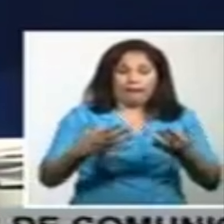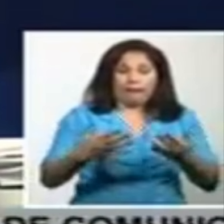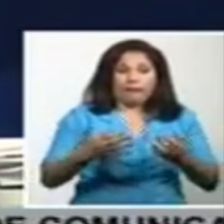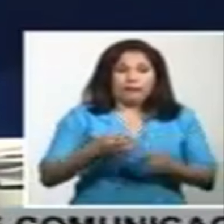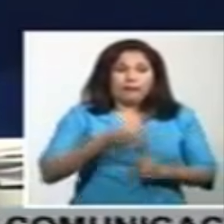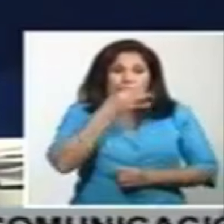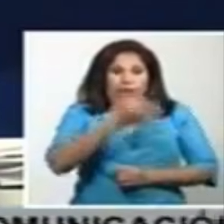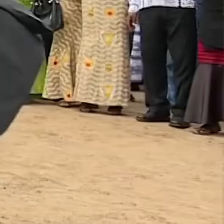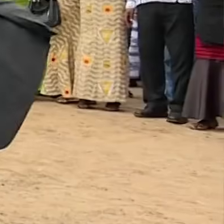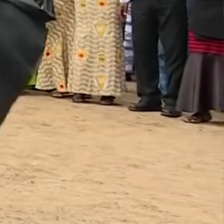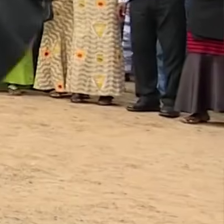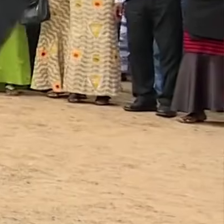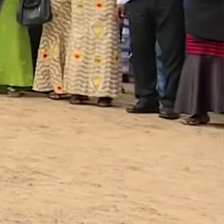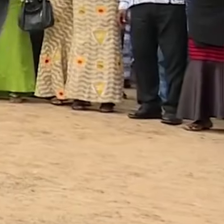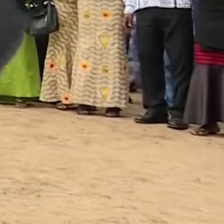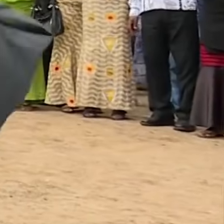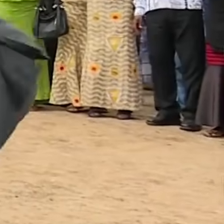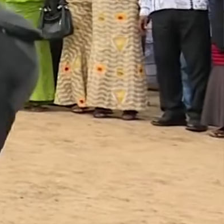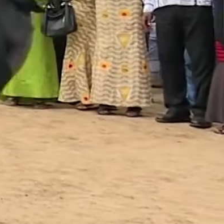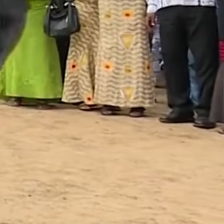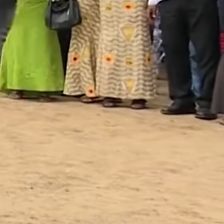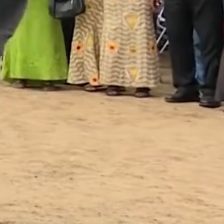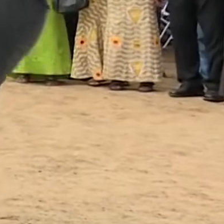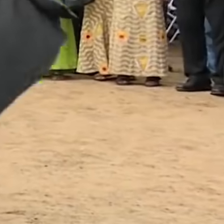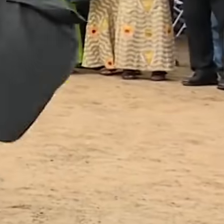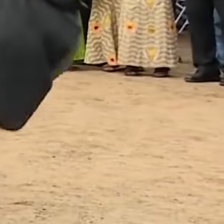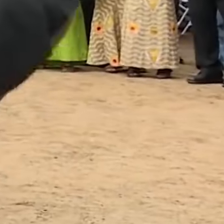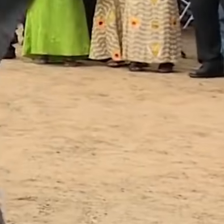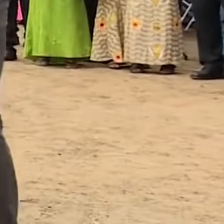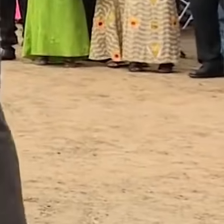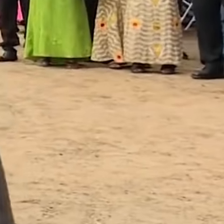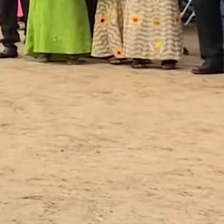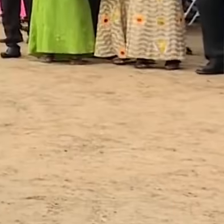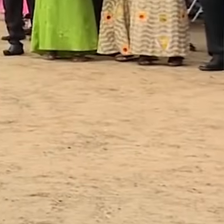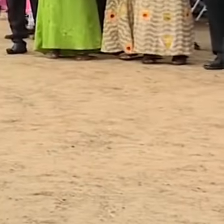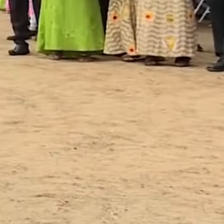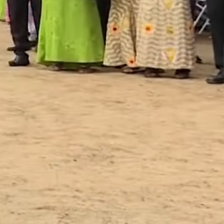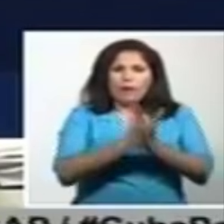que se han realizado en relación con este tema, que se espera que a mediados de